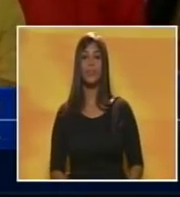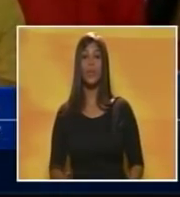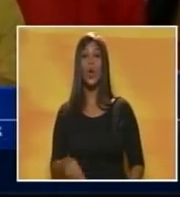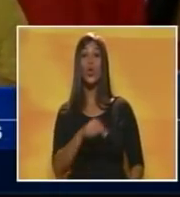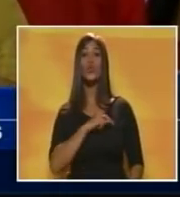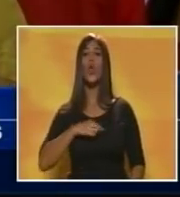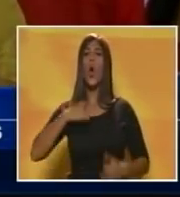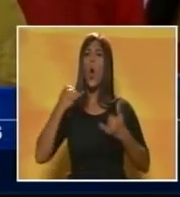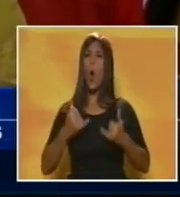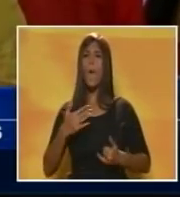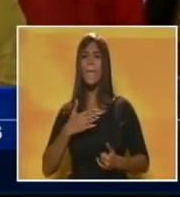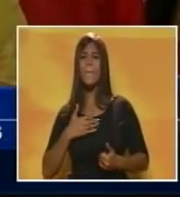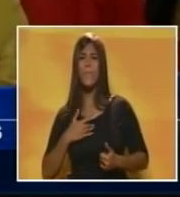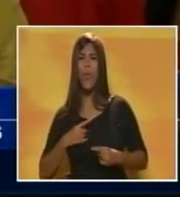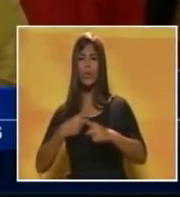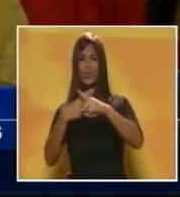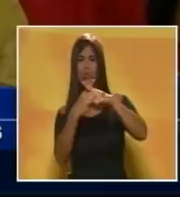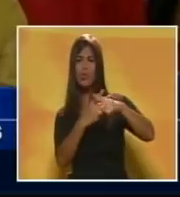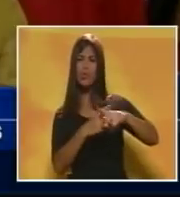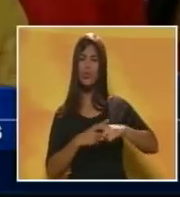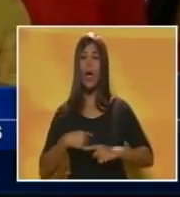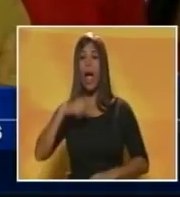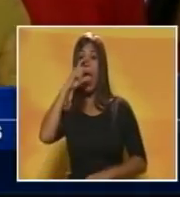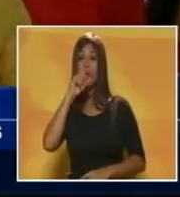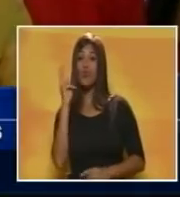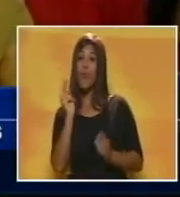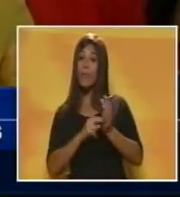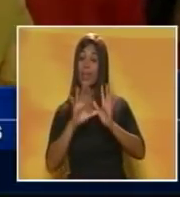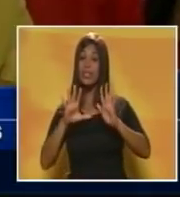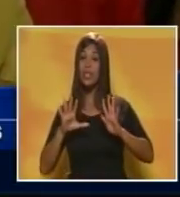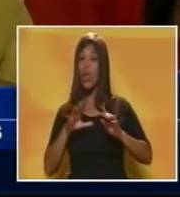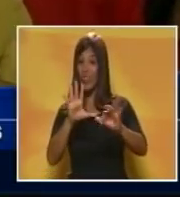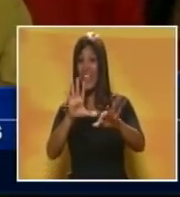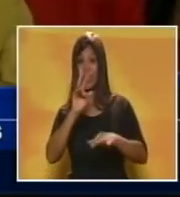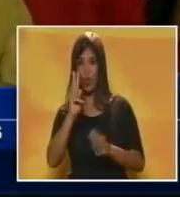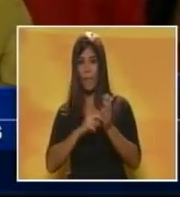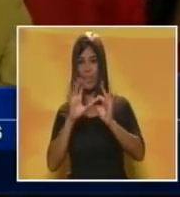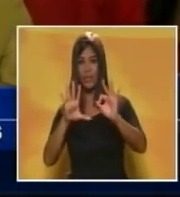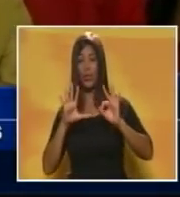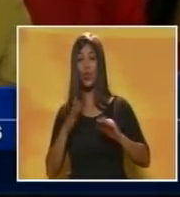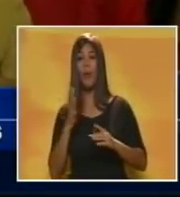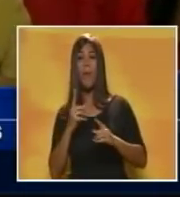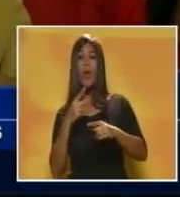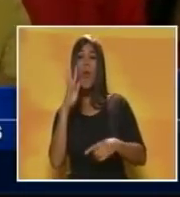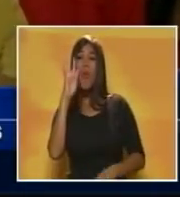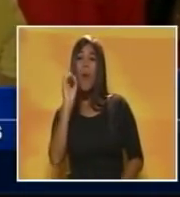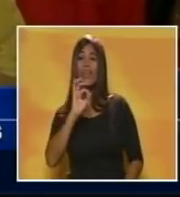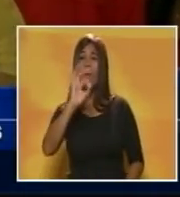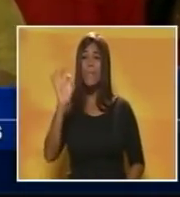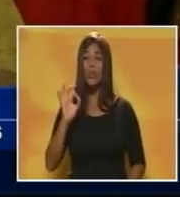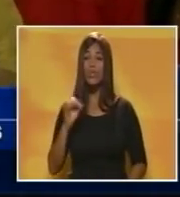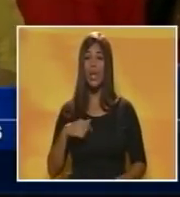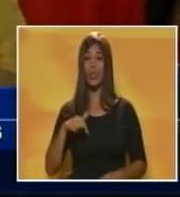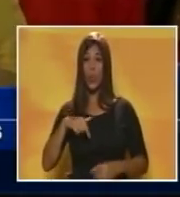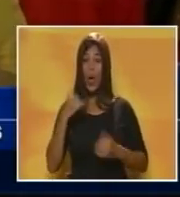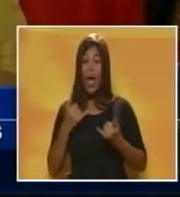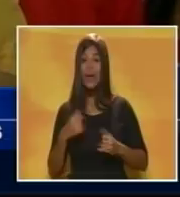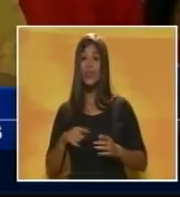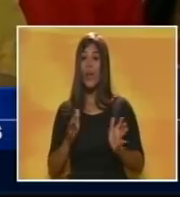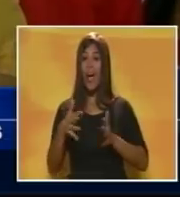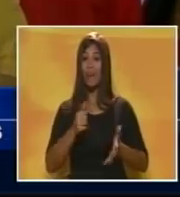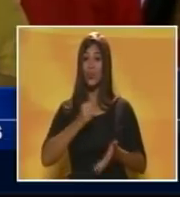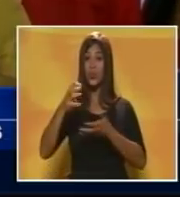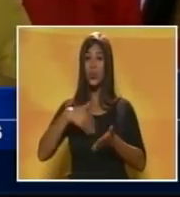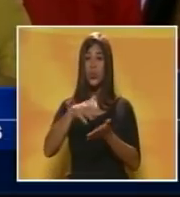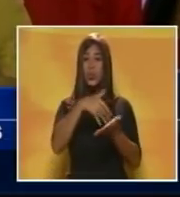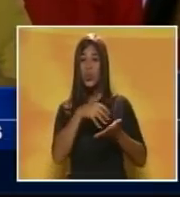hoy podemos hacer balance de este año 2018 y es que el 40% de lo que se ha distribuido a través de los CLAC en